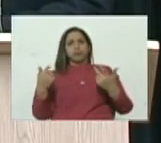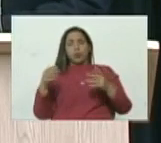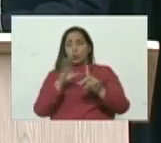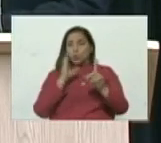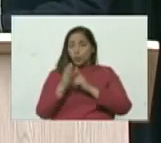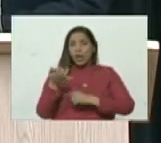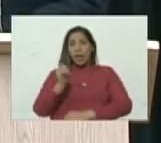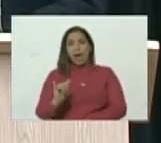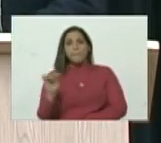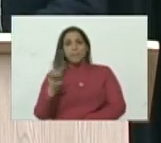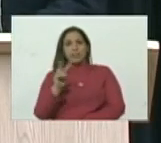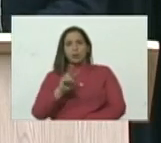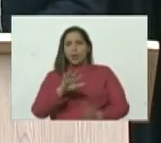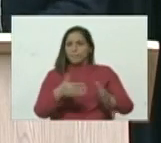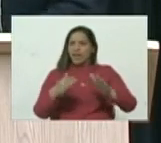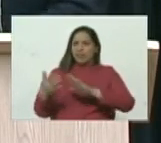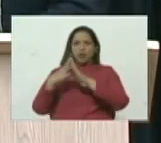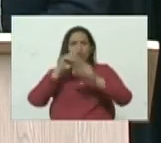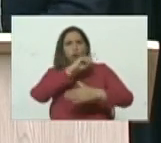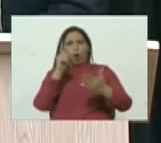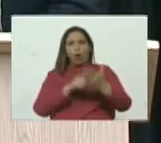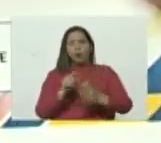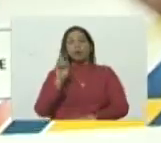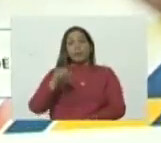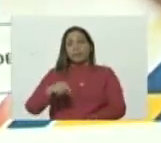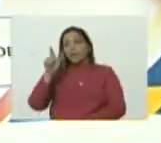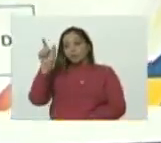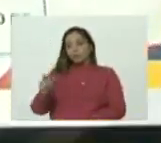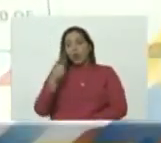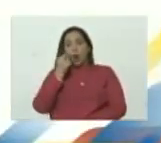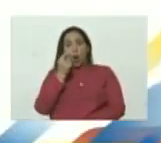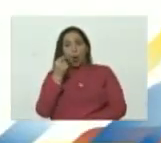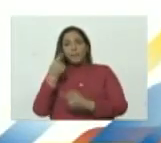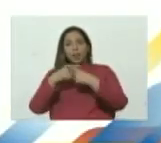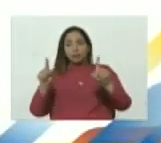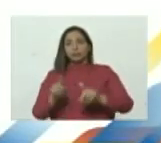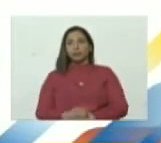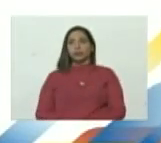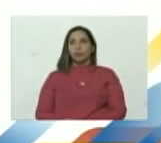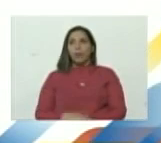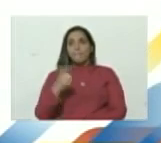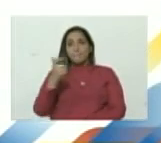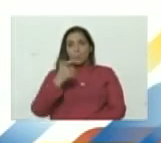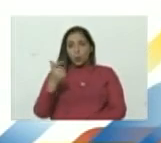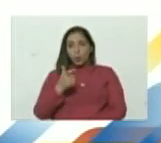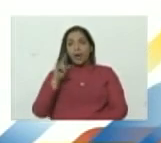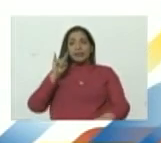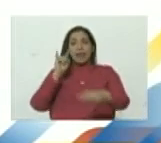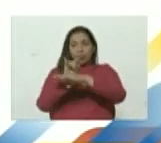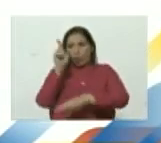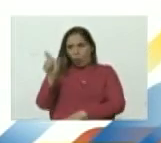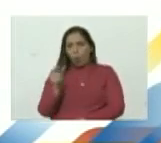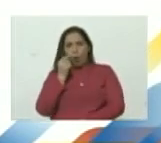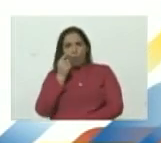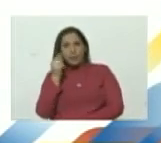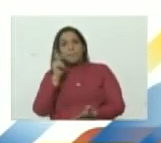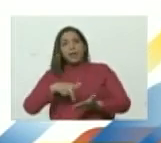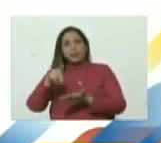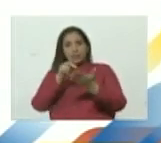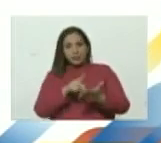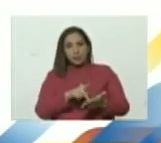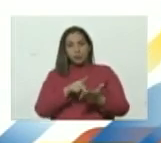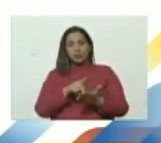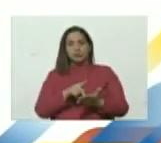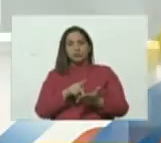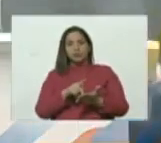en Venezuela, y a el teniente coronel Soto Manzanares, que también, como traidor que es, participó en los actos